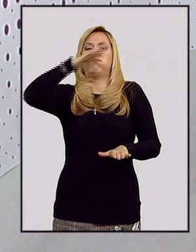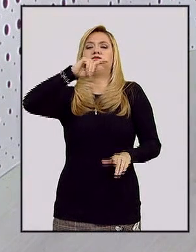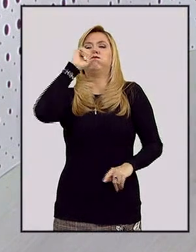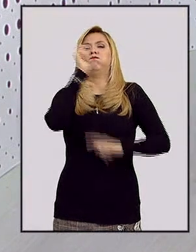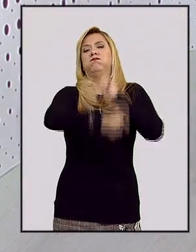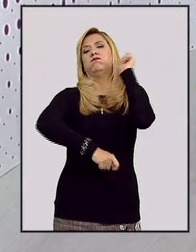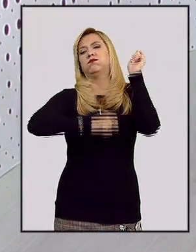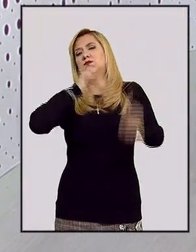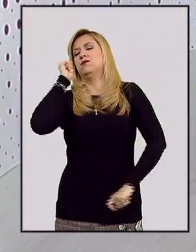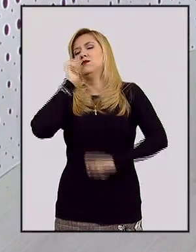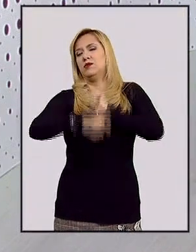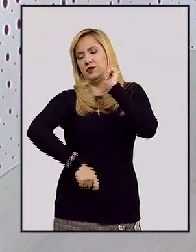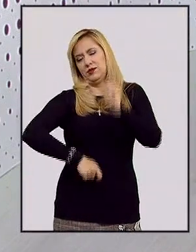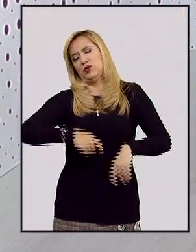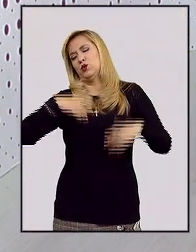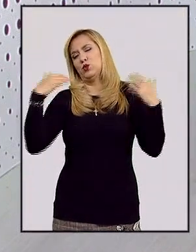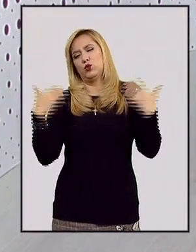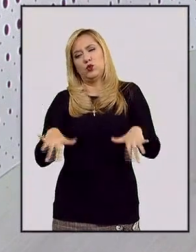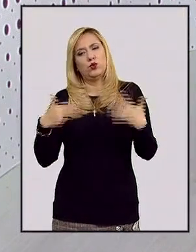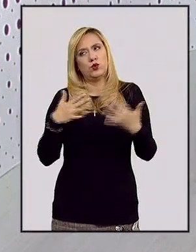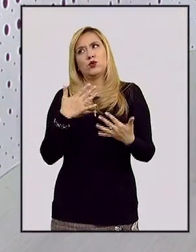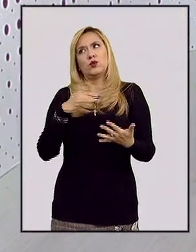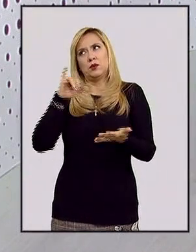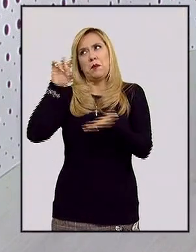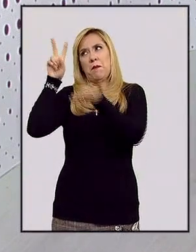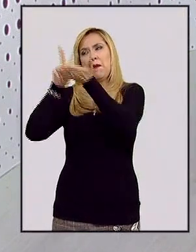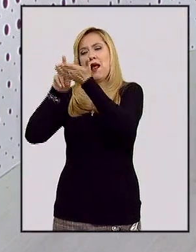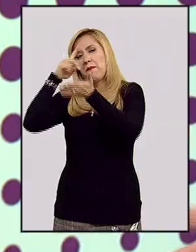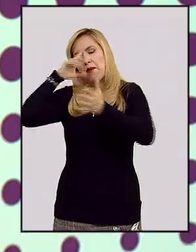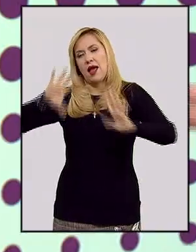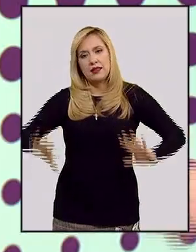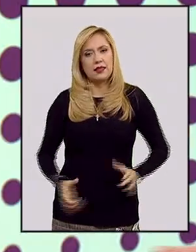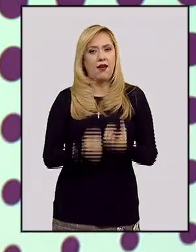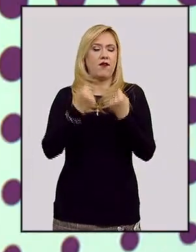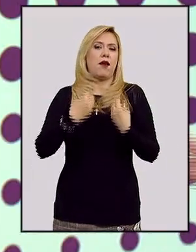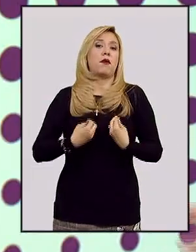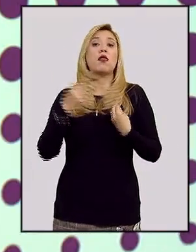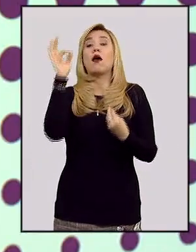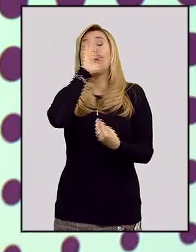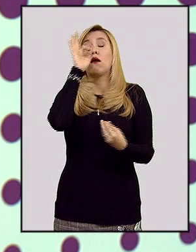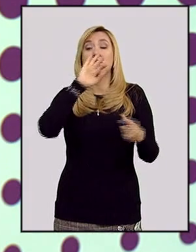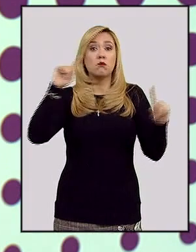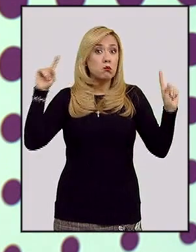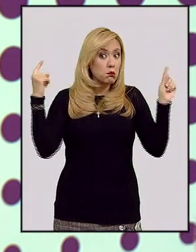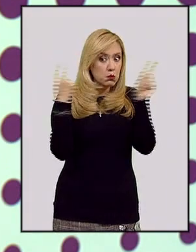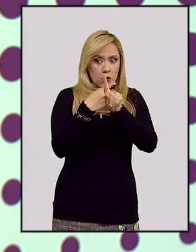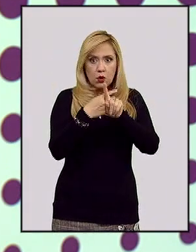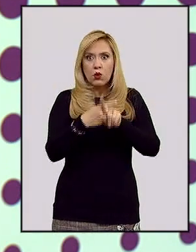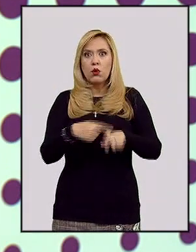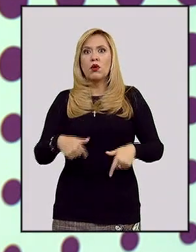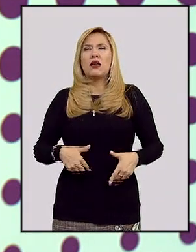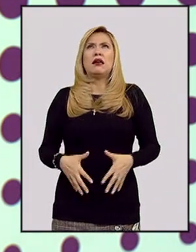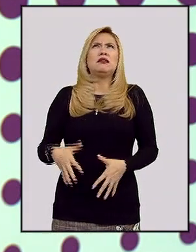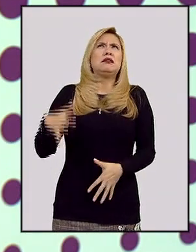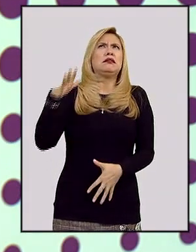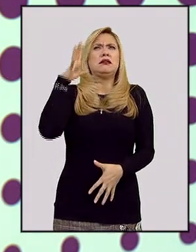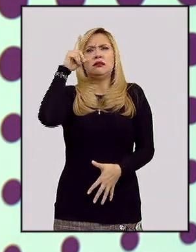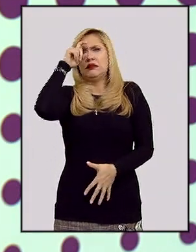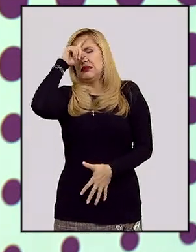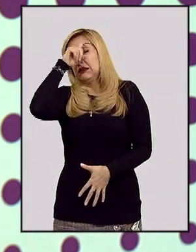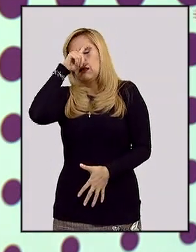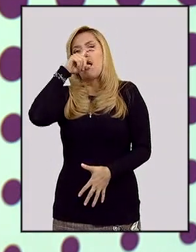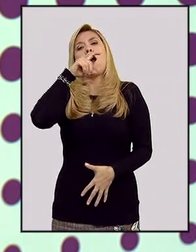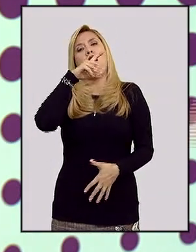médico en específico tiene que servir para salvar vidas y si se presenta una complicación se pueda resolver de la mejor